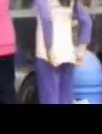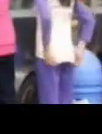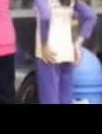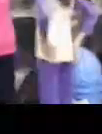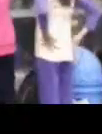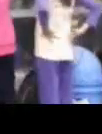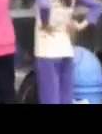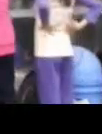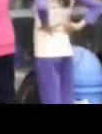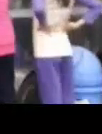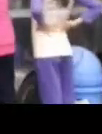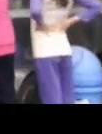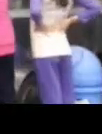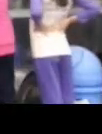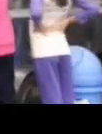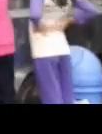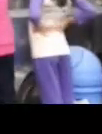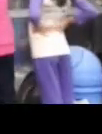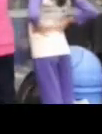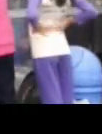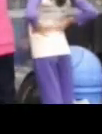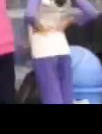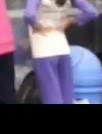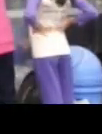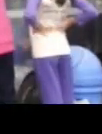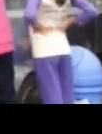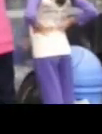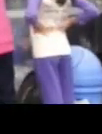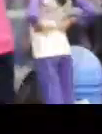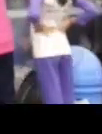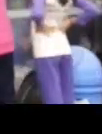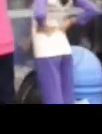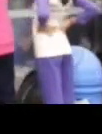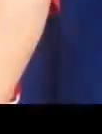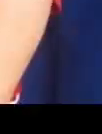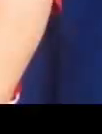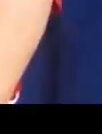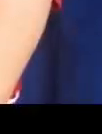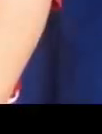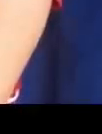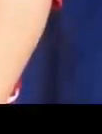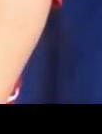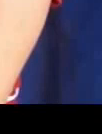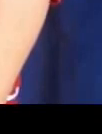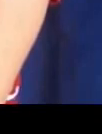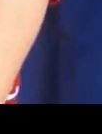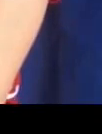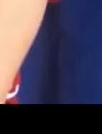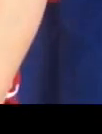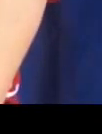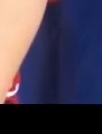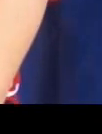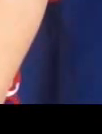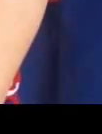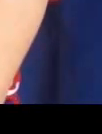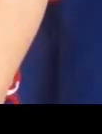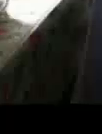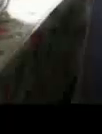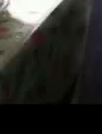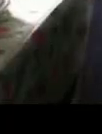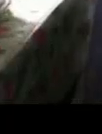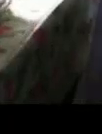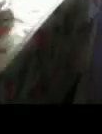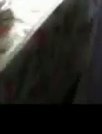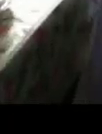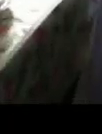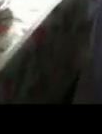sumamente espesito, bien cocinado. El chocho, viene el cuero, la cebolla, que tiene un curtidito, y encima